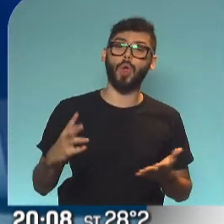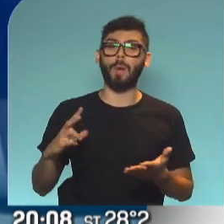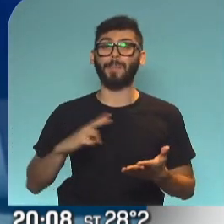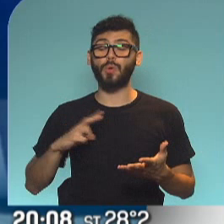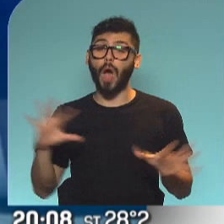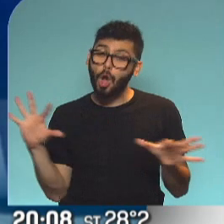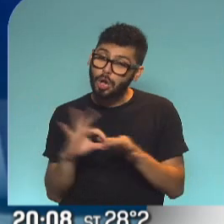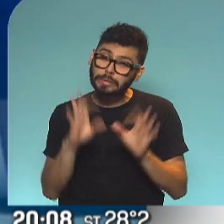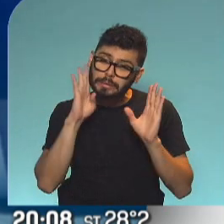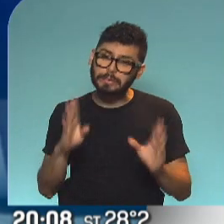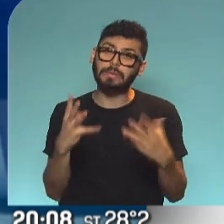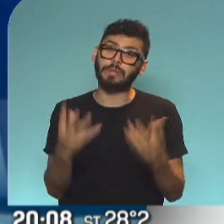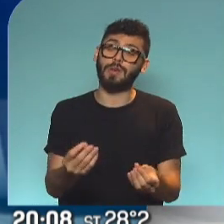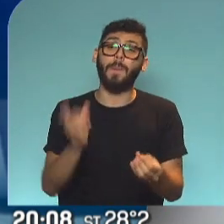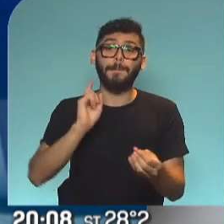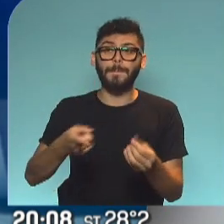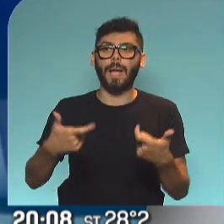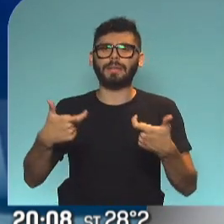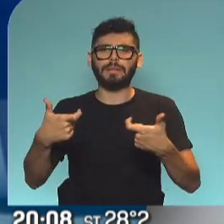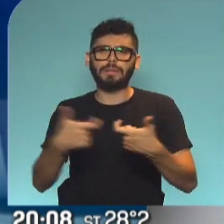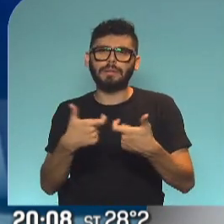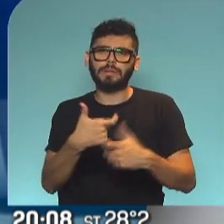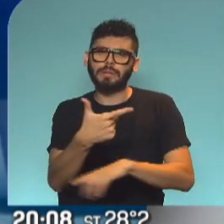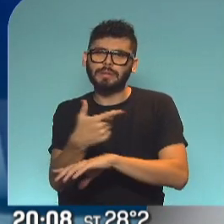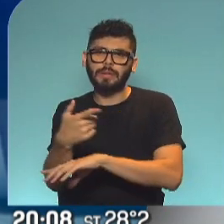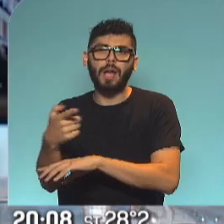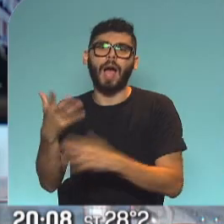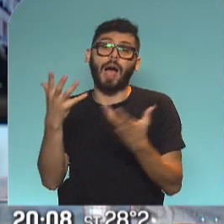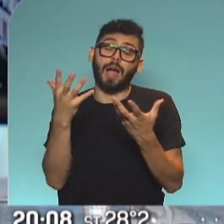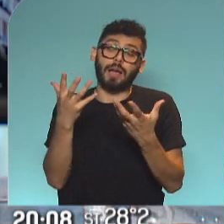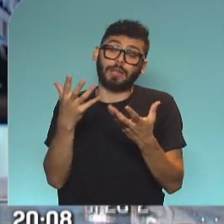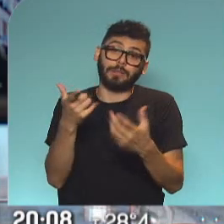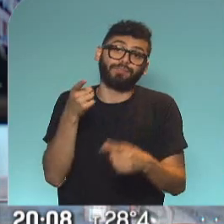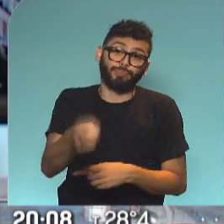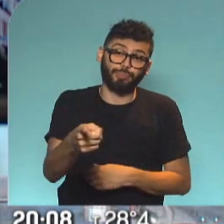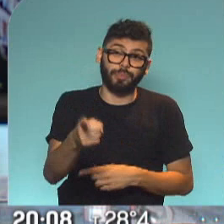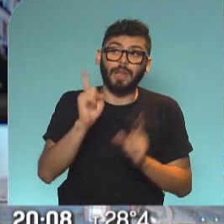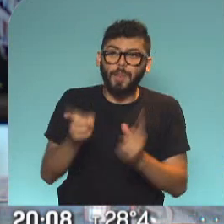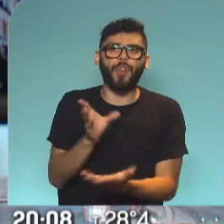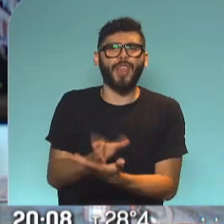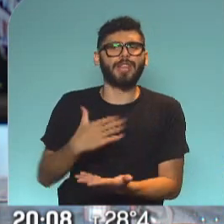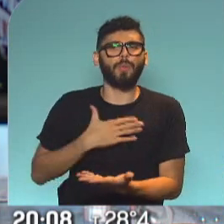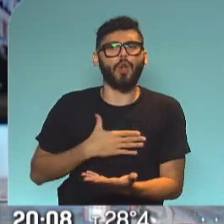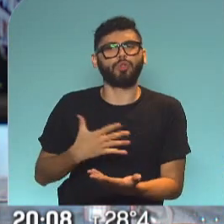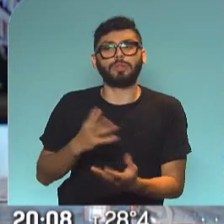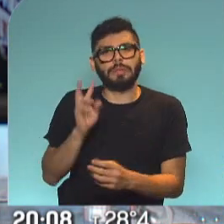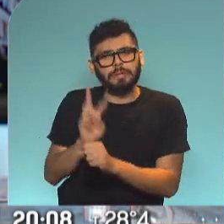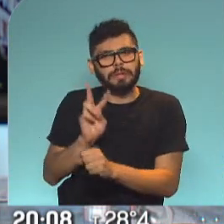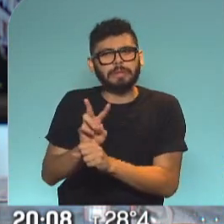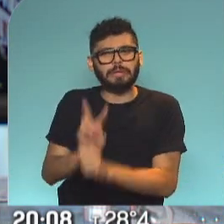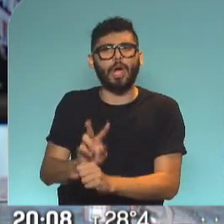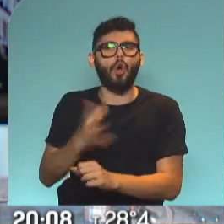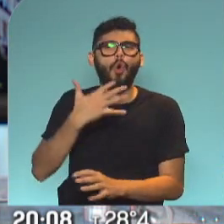a esto, y la lucha contra el crimen organizado y la garantía también a los derechos humanos. Vamos a seguir hablando, por supuesto, de lo que tiene que ver con